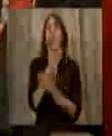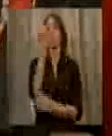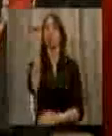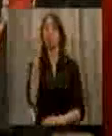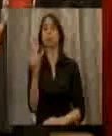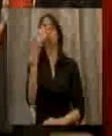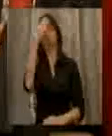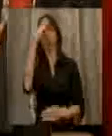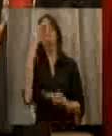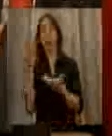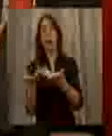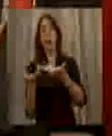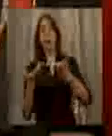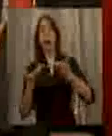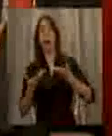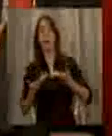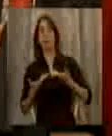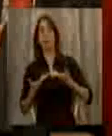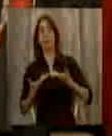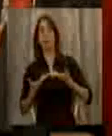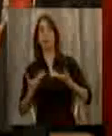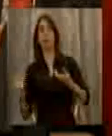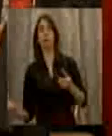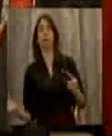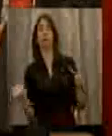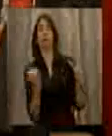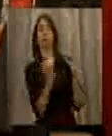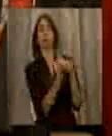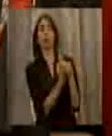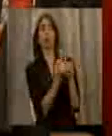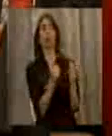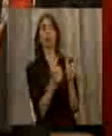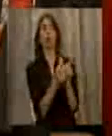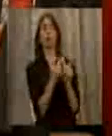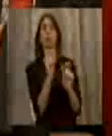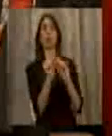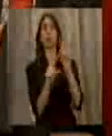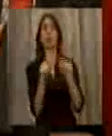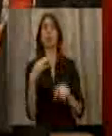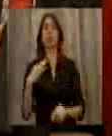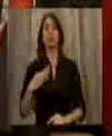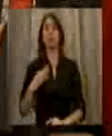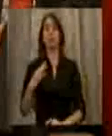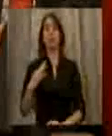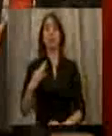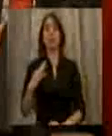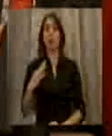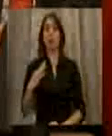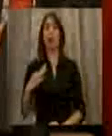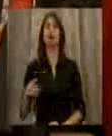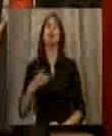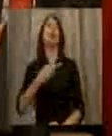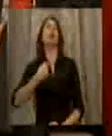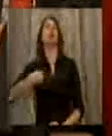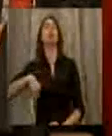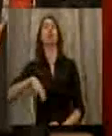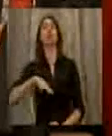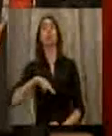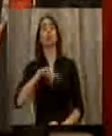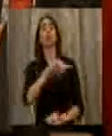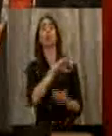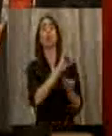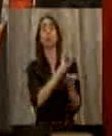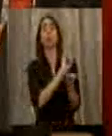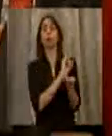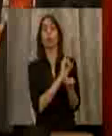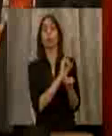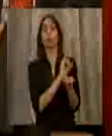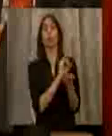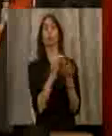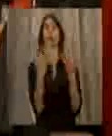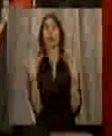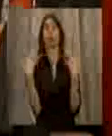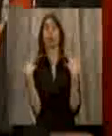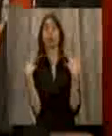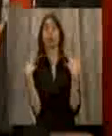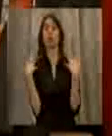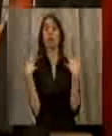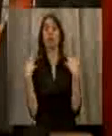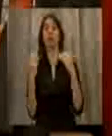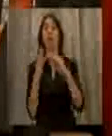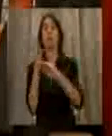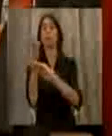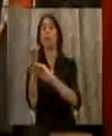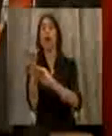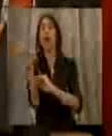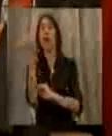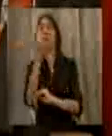mala atención, llega a la Comisión Defensora Ciudadana y de esa manera nosotros, esa institución, se encarga de llegar al